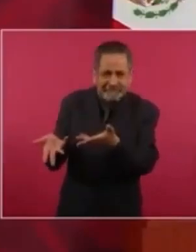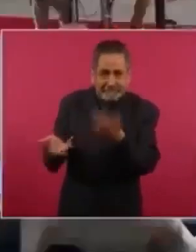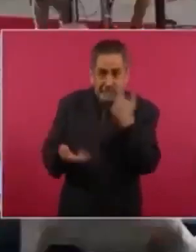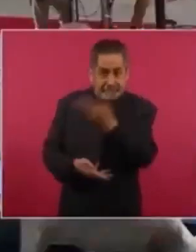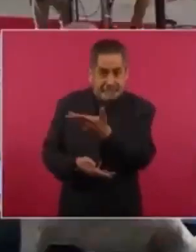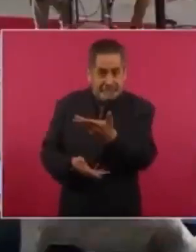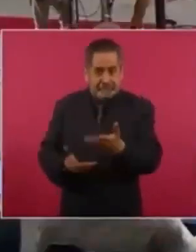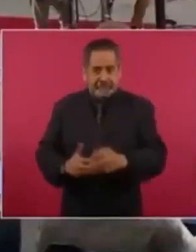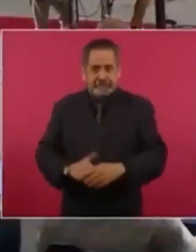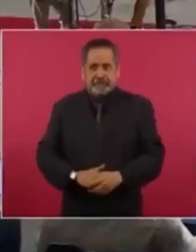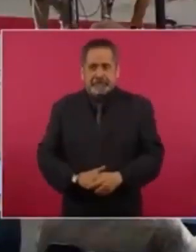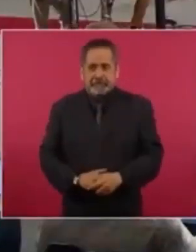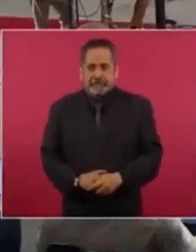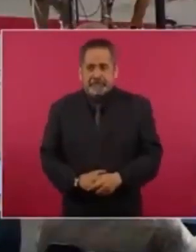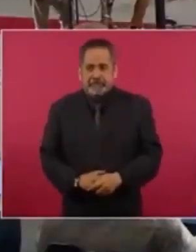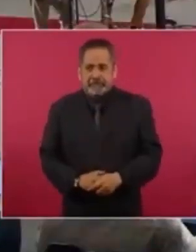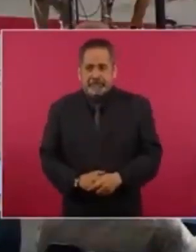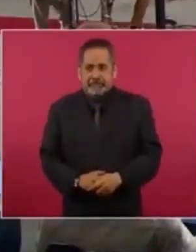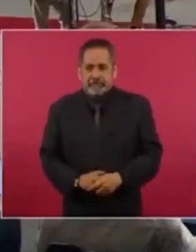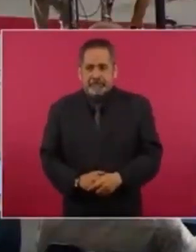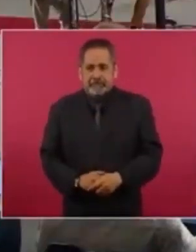Mire.